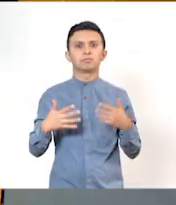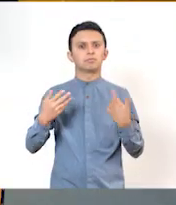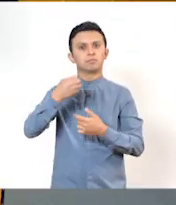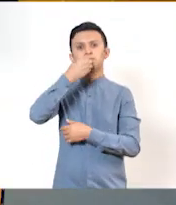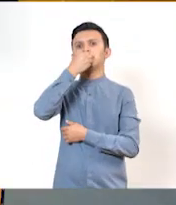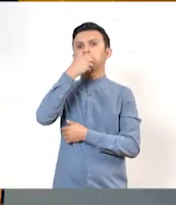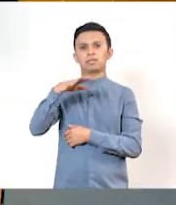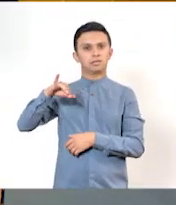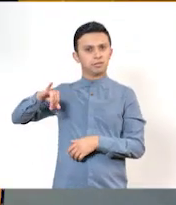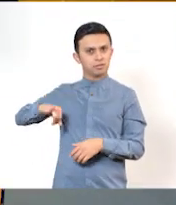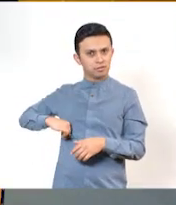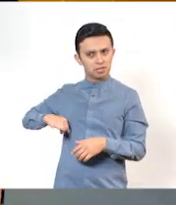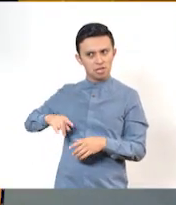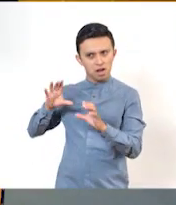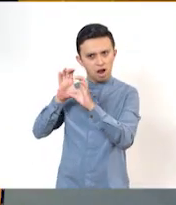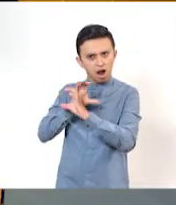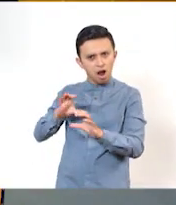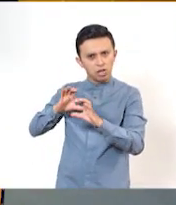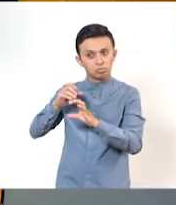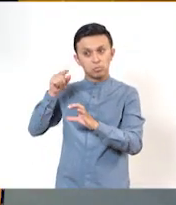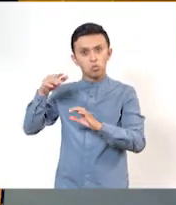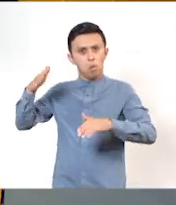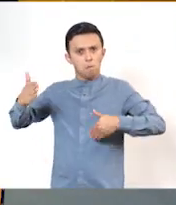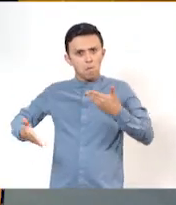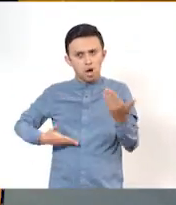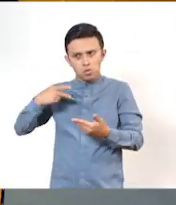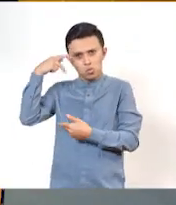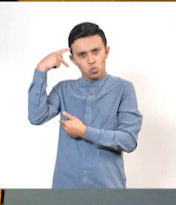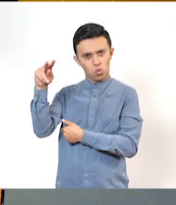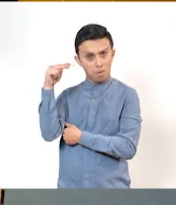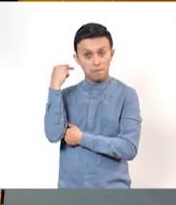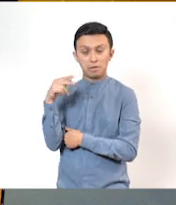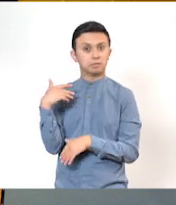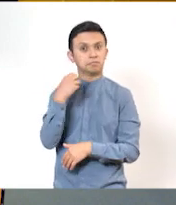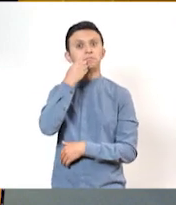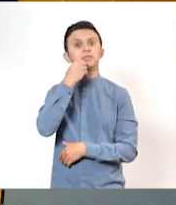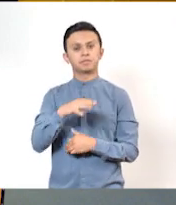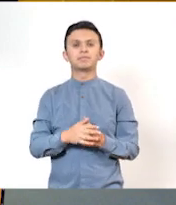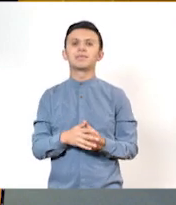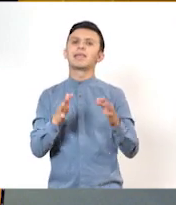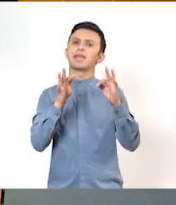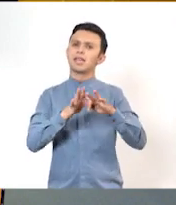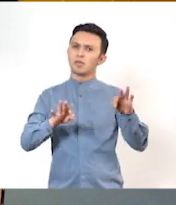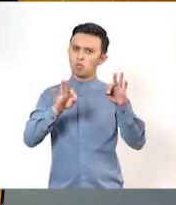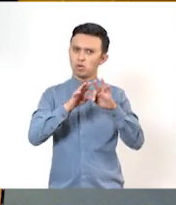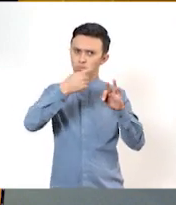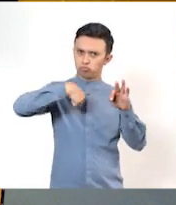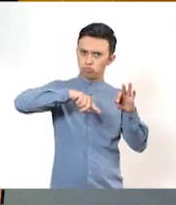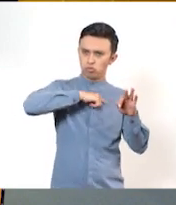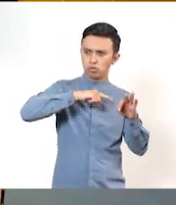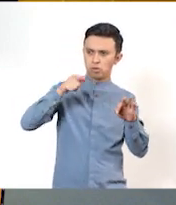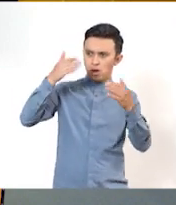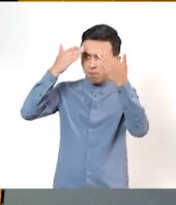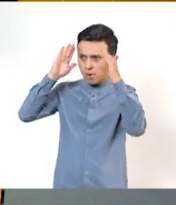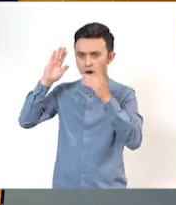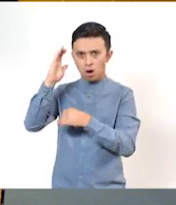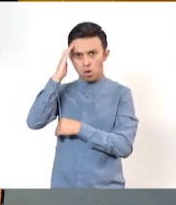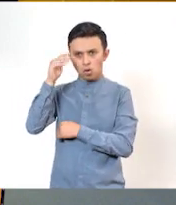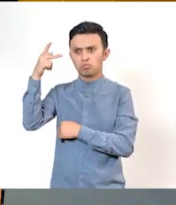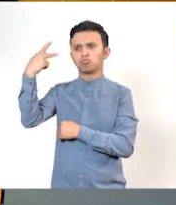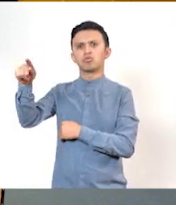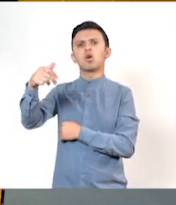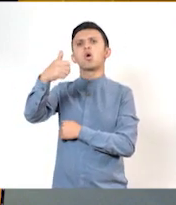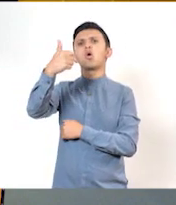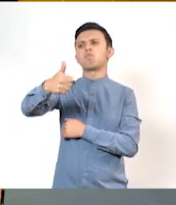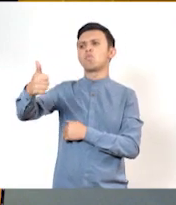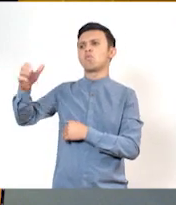Oye, qué padre, qué interesante esta canción y este baile de Veracruz. Y lo importante es que apreciemos lo que las distintas culturas